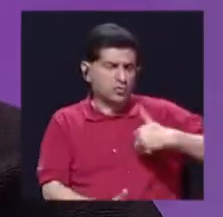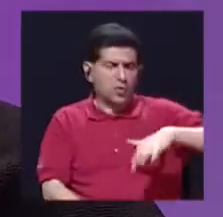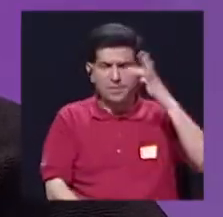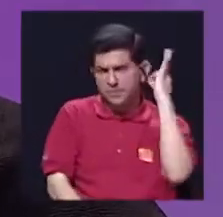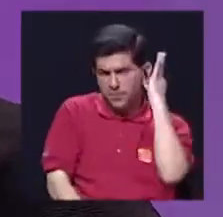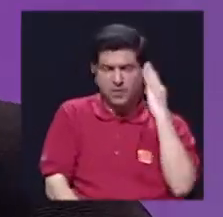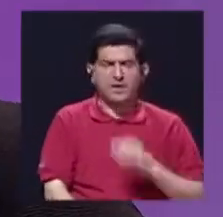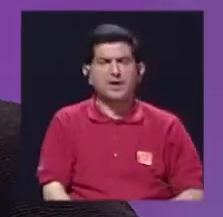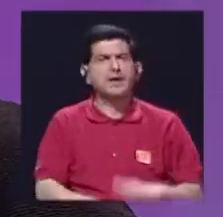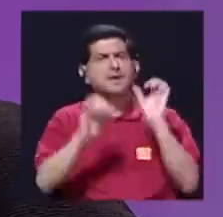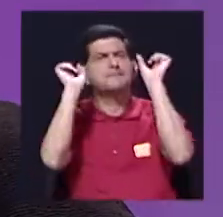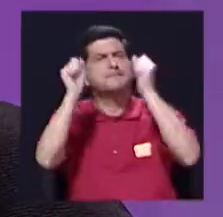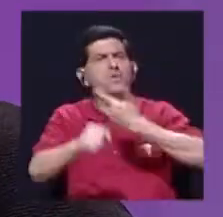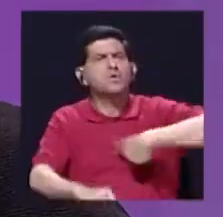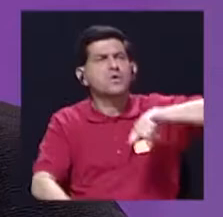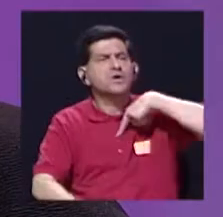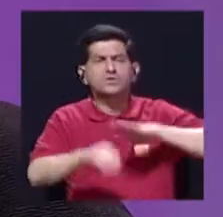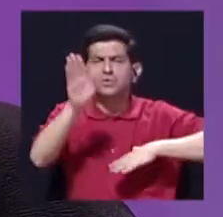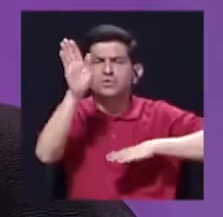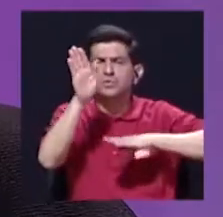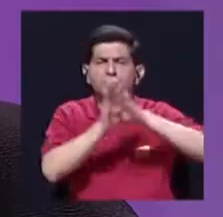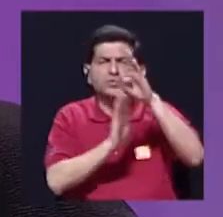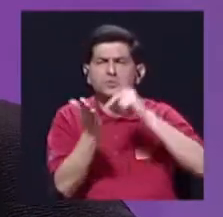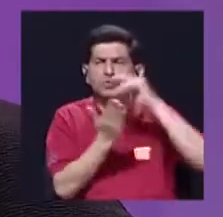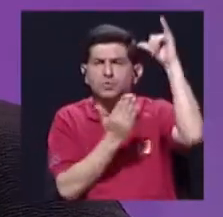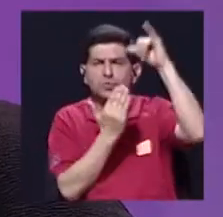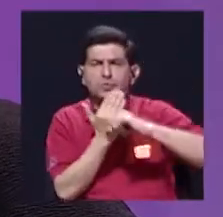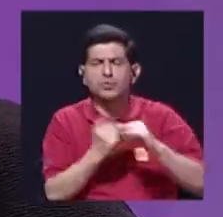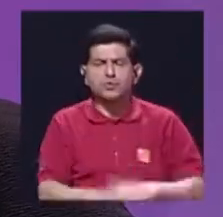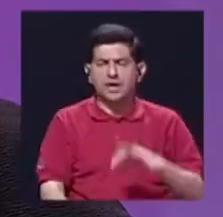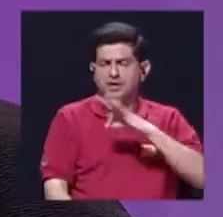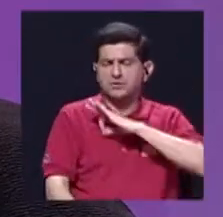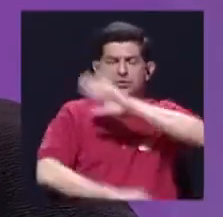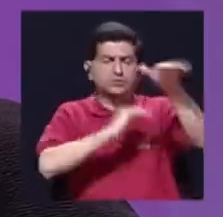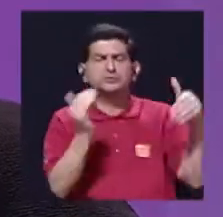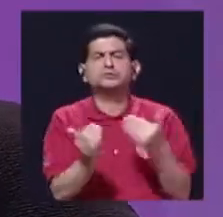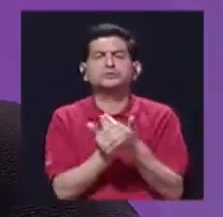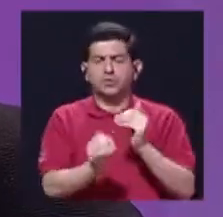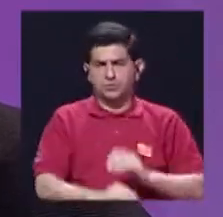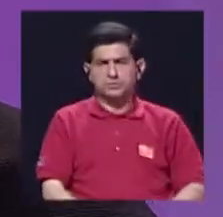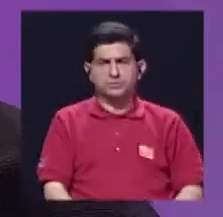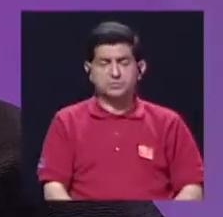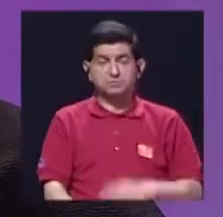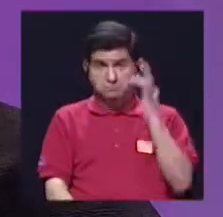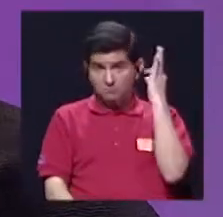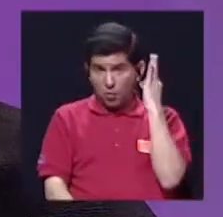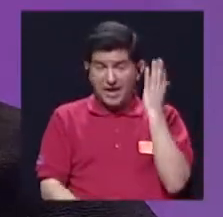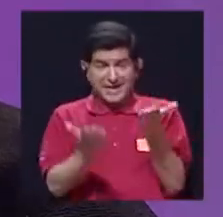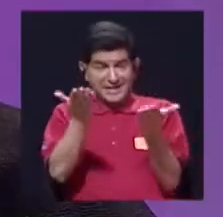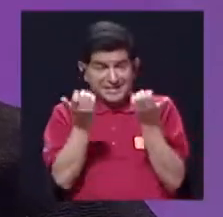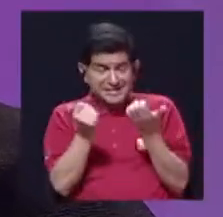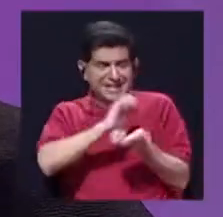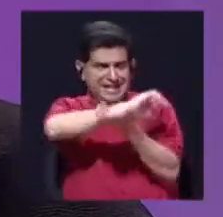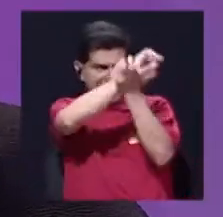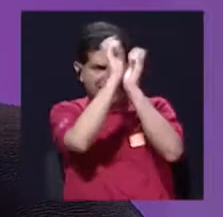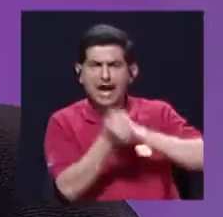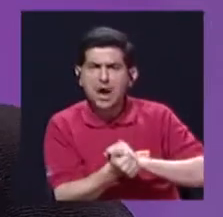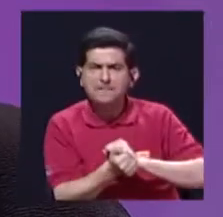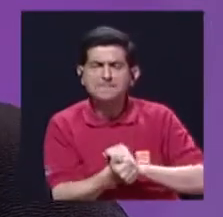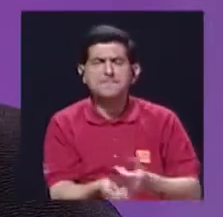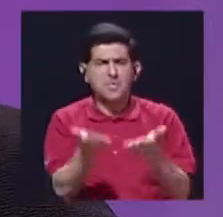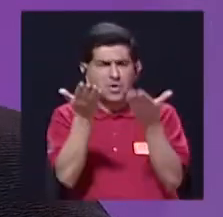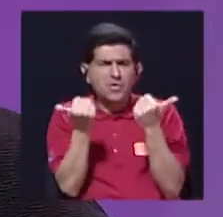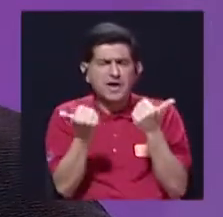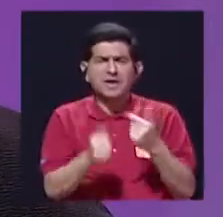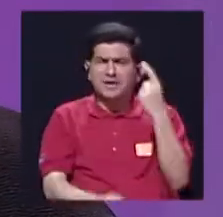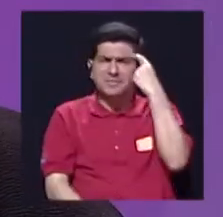mujeres, podamos desarrollar proyectos de bienestar de todos, porque cuando las mujeres queremos los cambios, los queremos